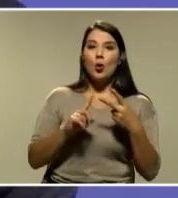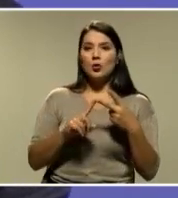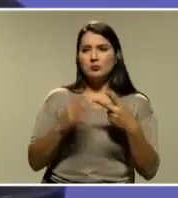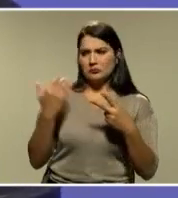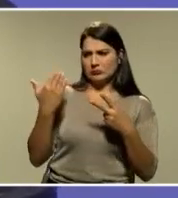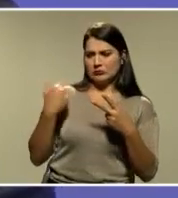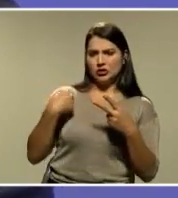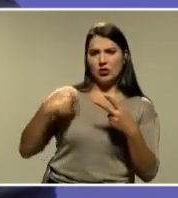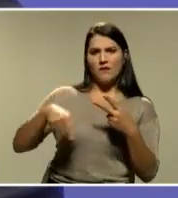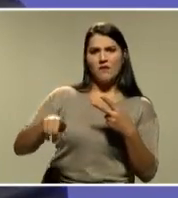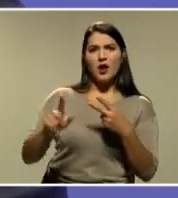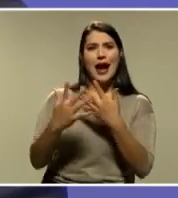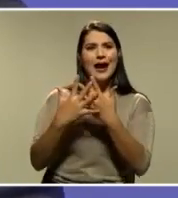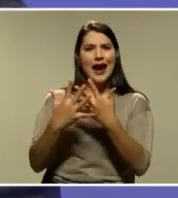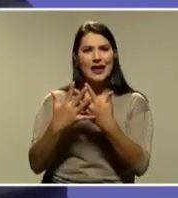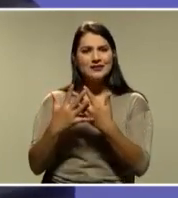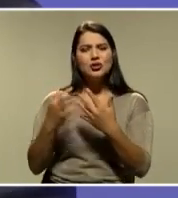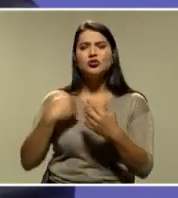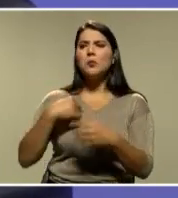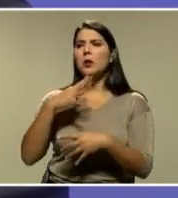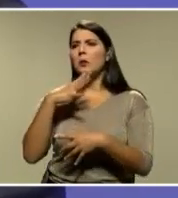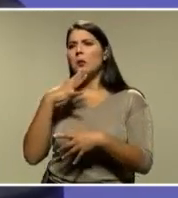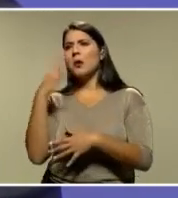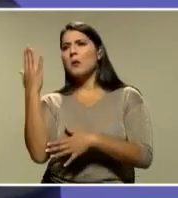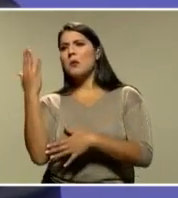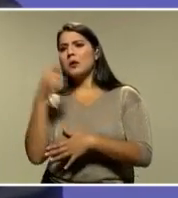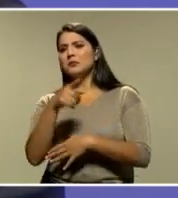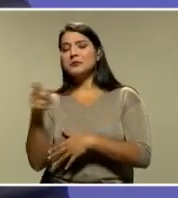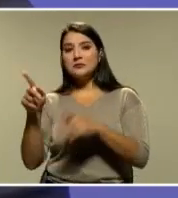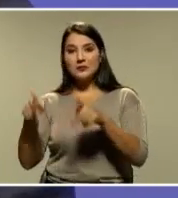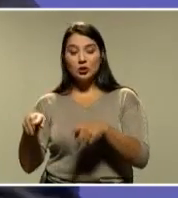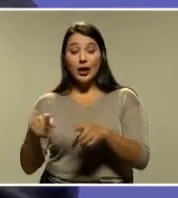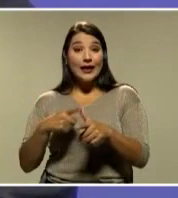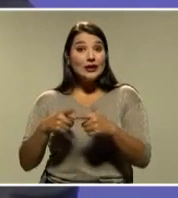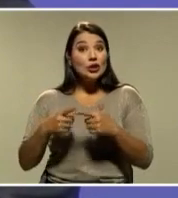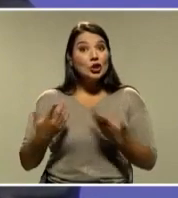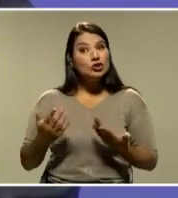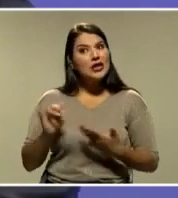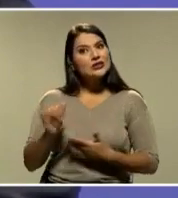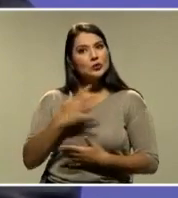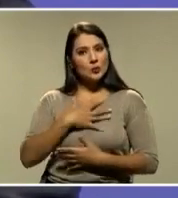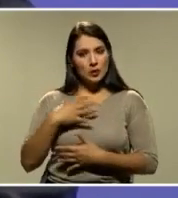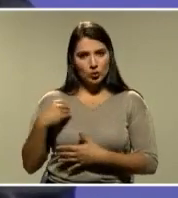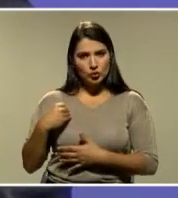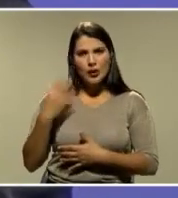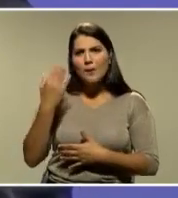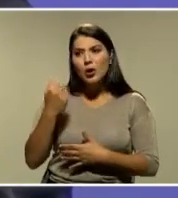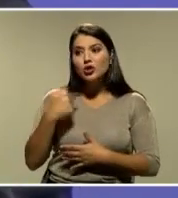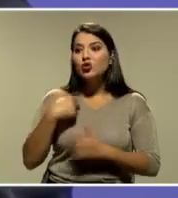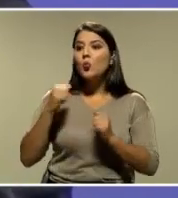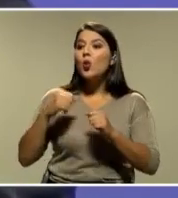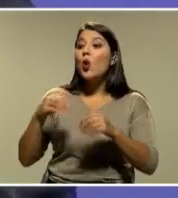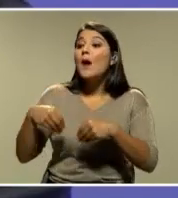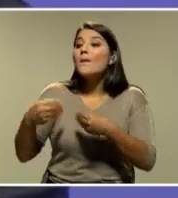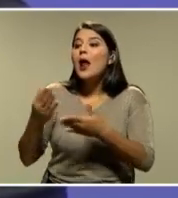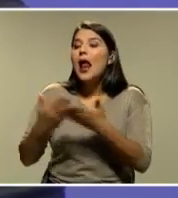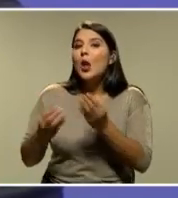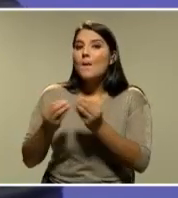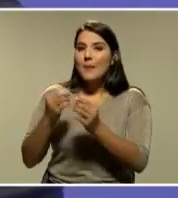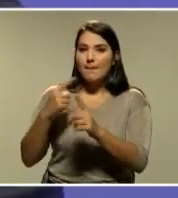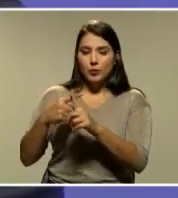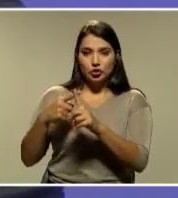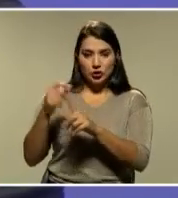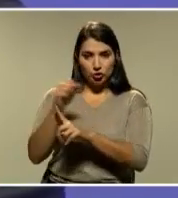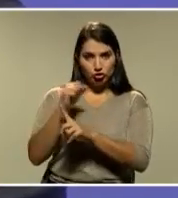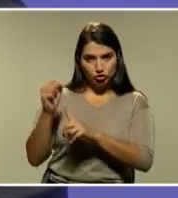Hace poquito estuve en una cárcel dando una charla para internos, entonces esa parte me gusta porque puedo aportar algo más positivo a